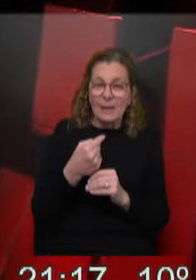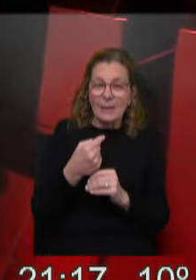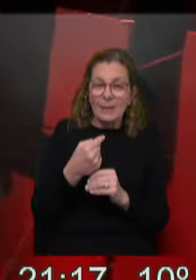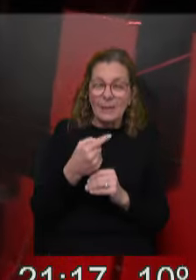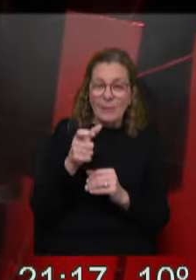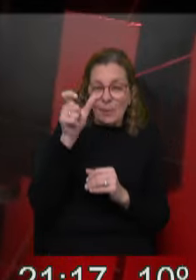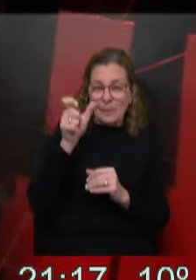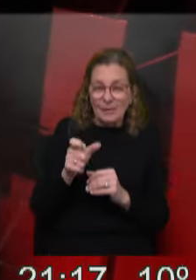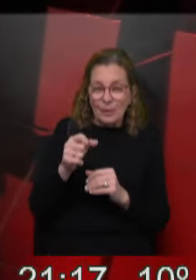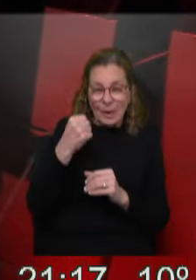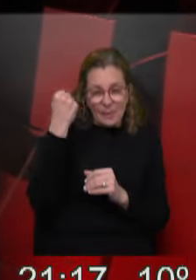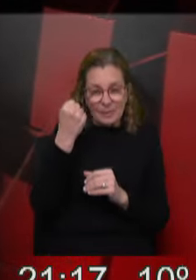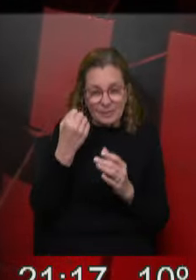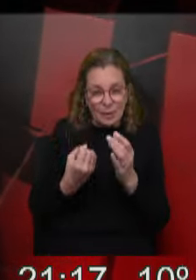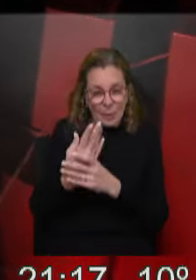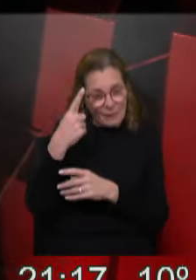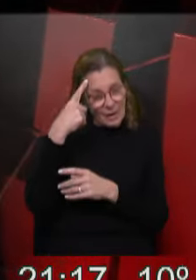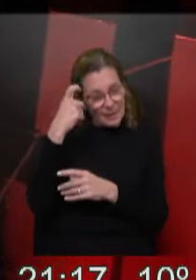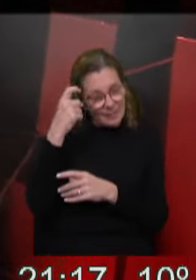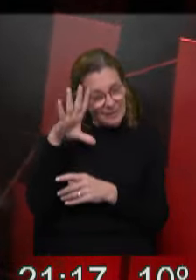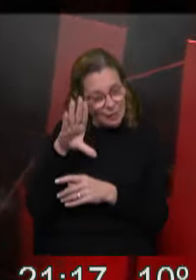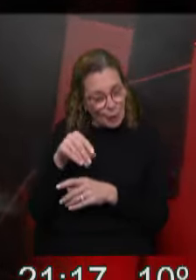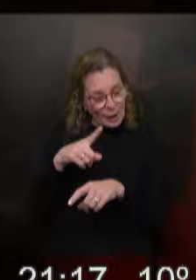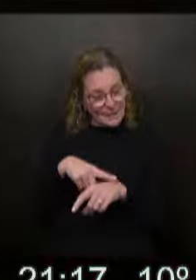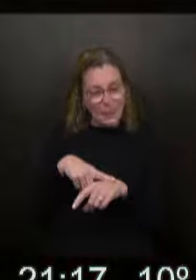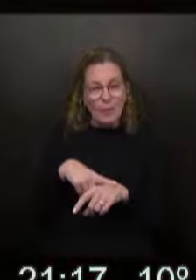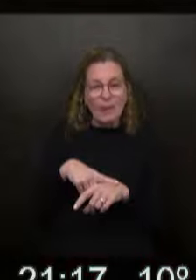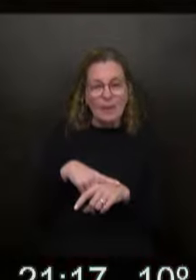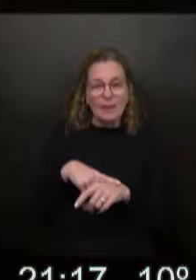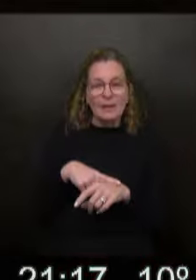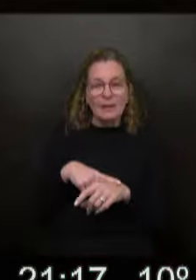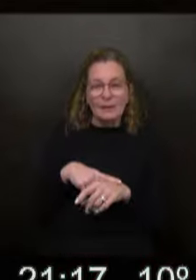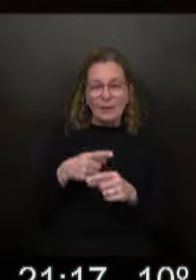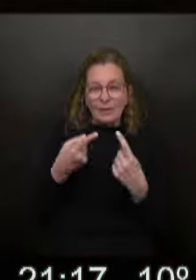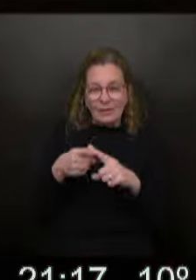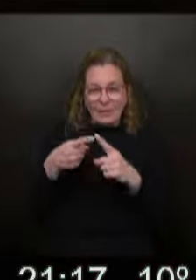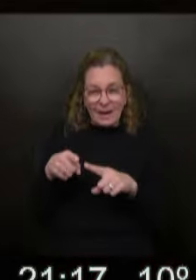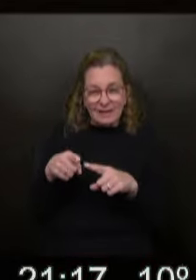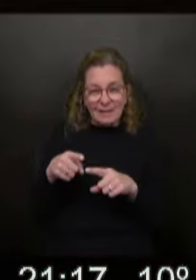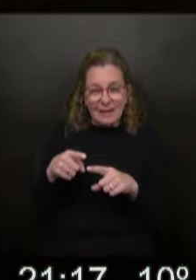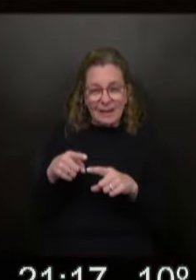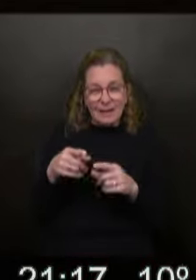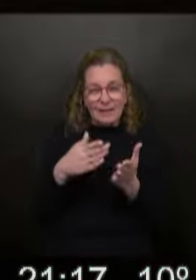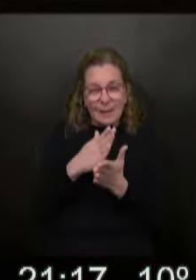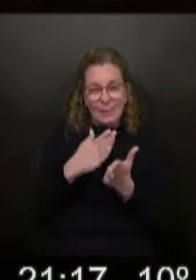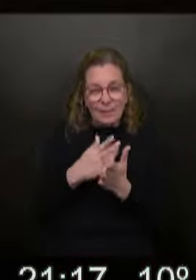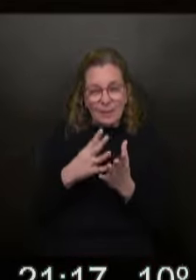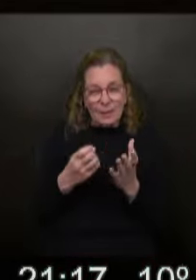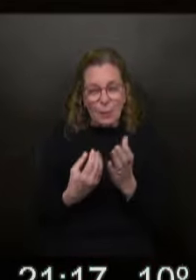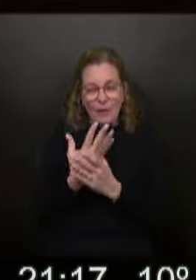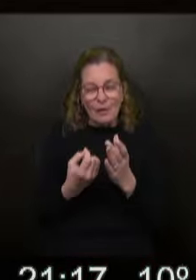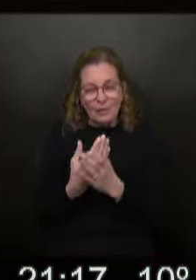como personales, originales, que experimenta todo el tiempo, que se cuelga con distintos géneros, siempre con la